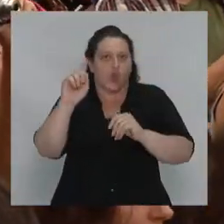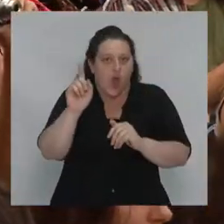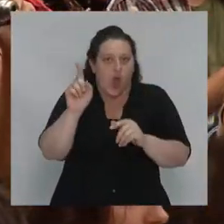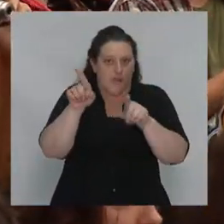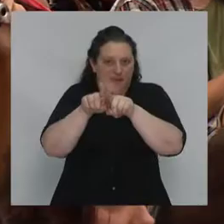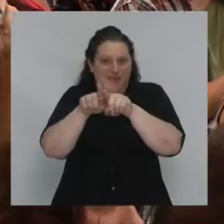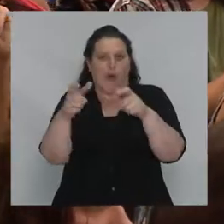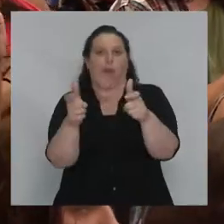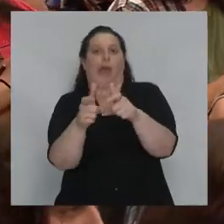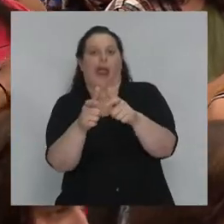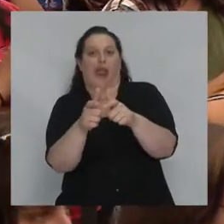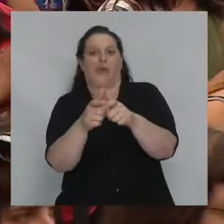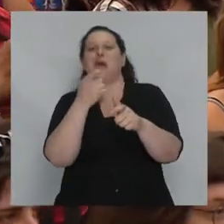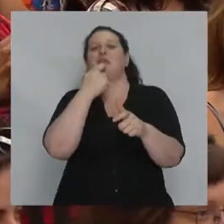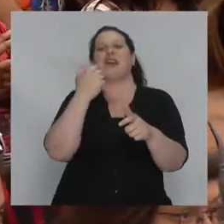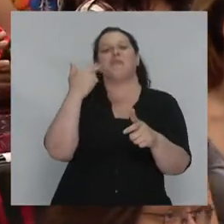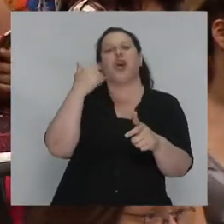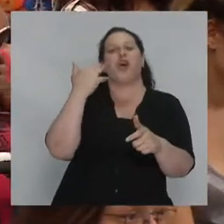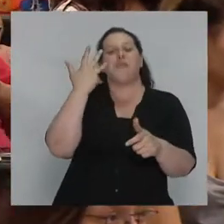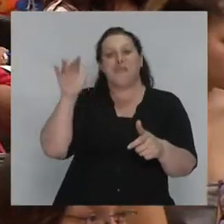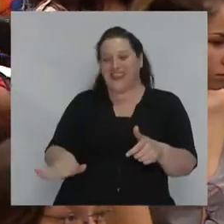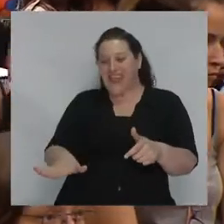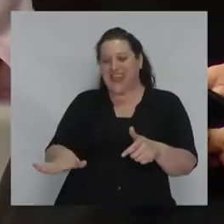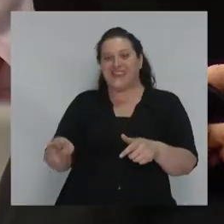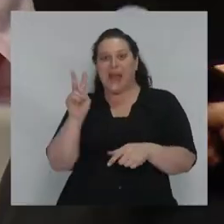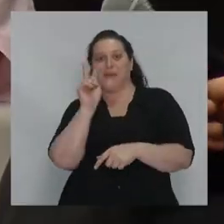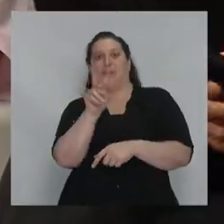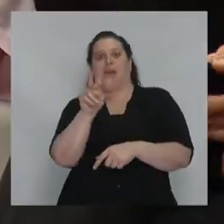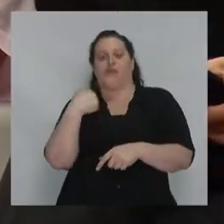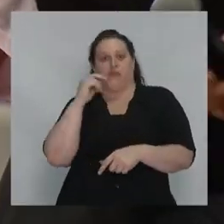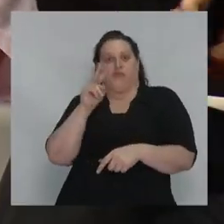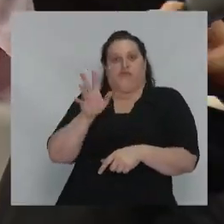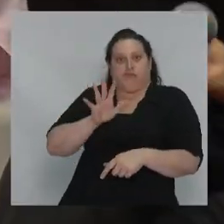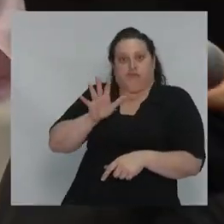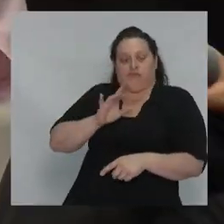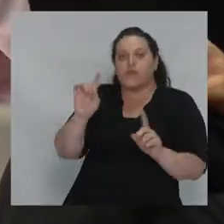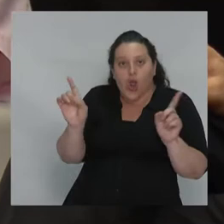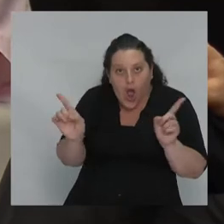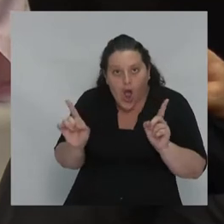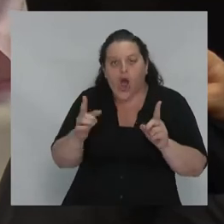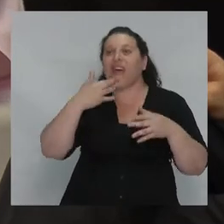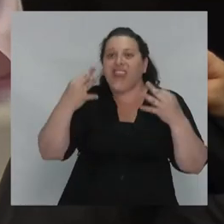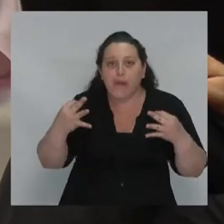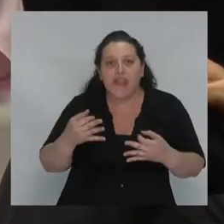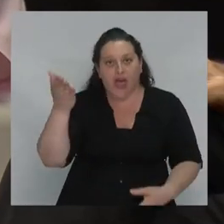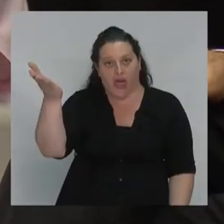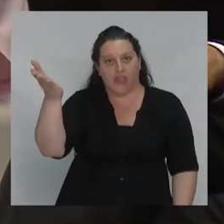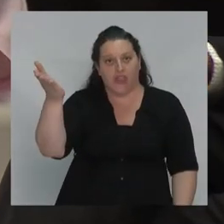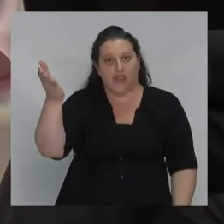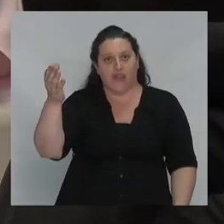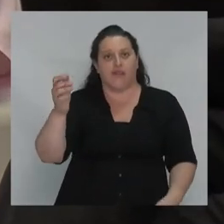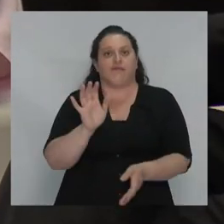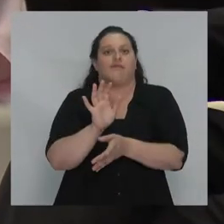las películas que veo con mi nieta, que a mí me dejan aterrorizado. Son monstruos de verdad. Tienen